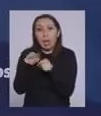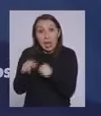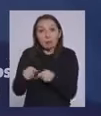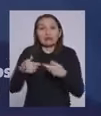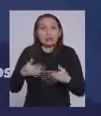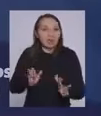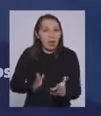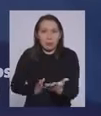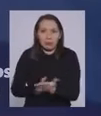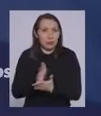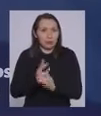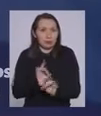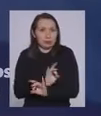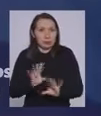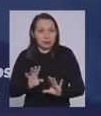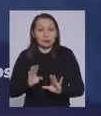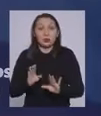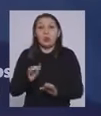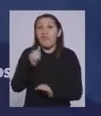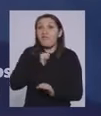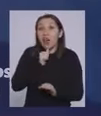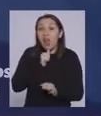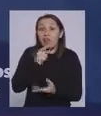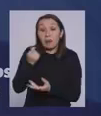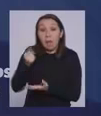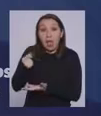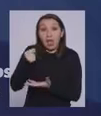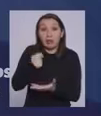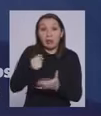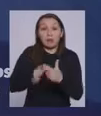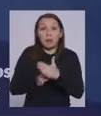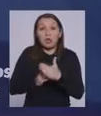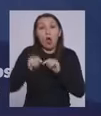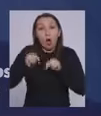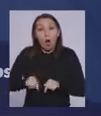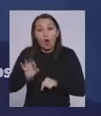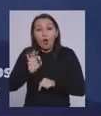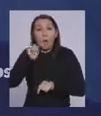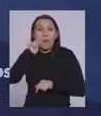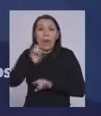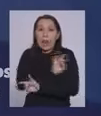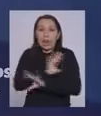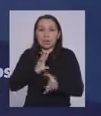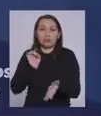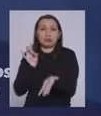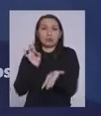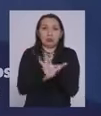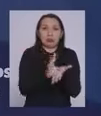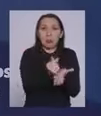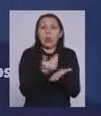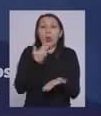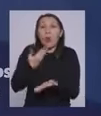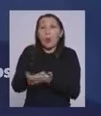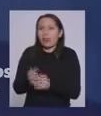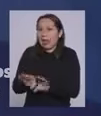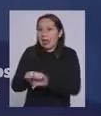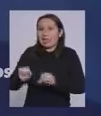en marcha. Y como les digo, si no han llegado los recursos, van a llegar entre hoy día y mañana, una vez que tengamos todas las